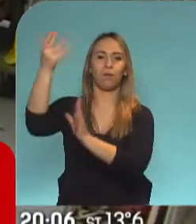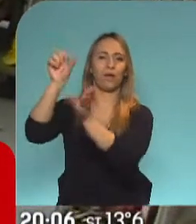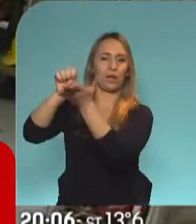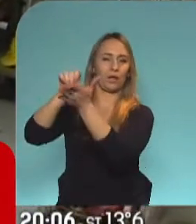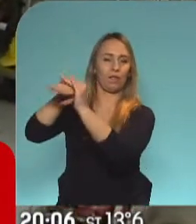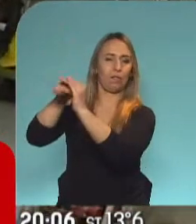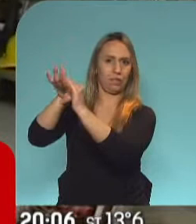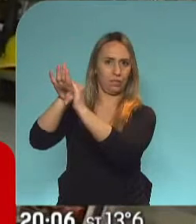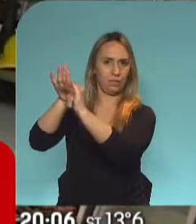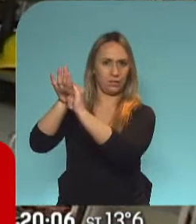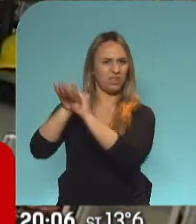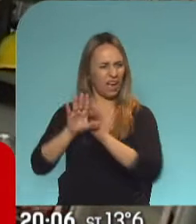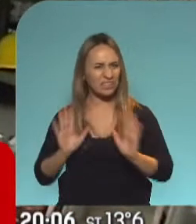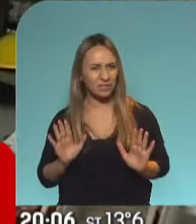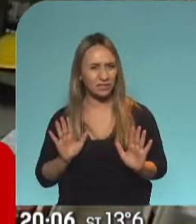Y así